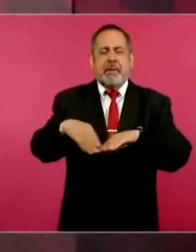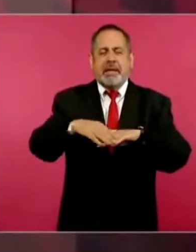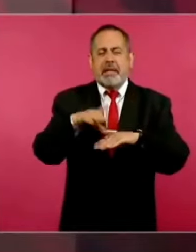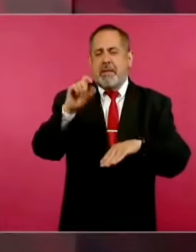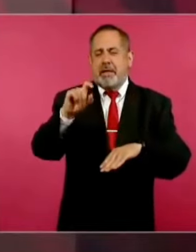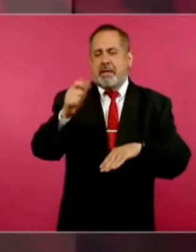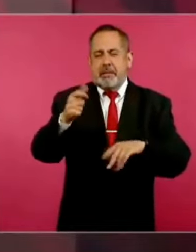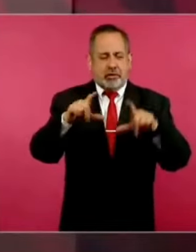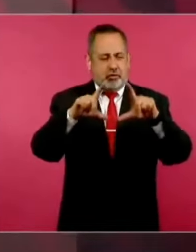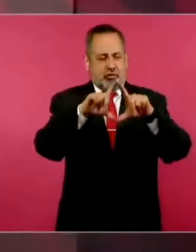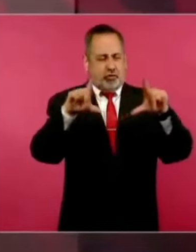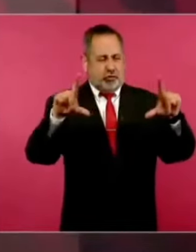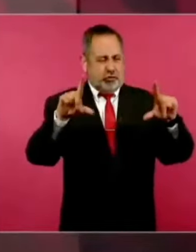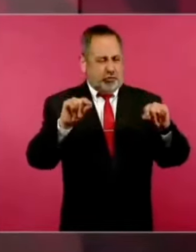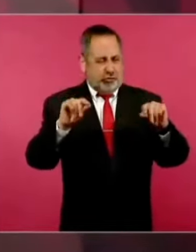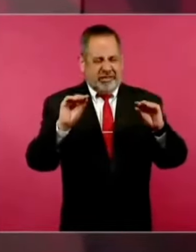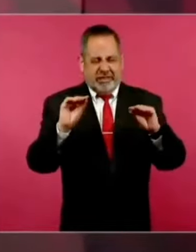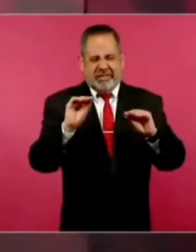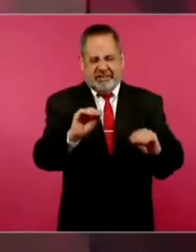este se va a convertir,